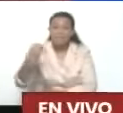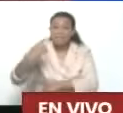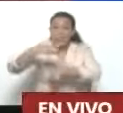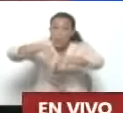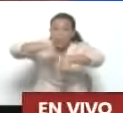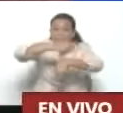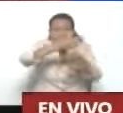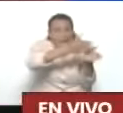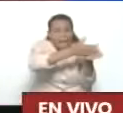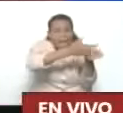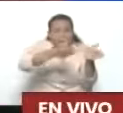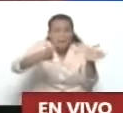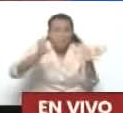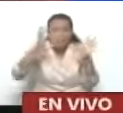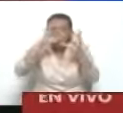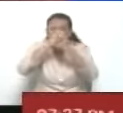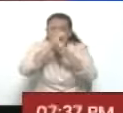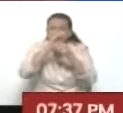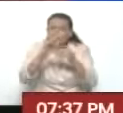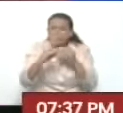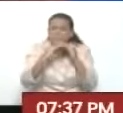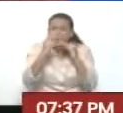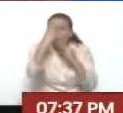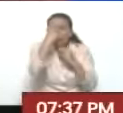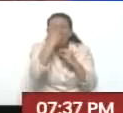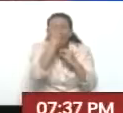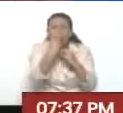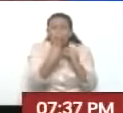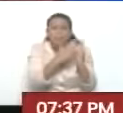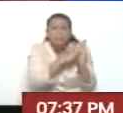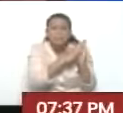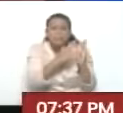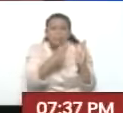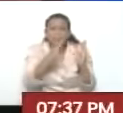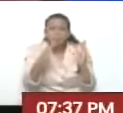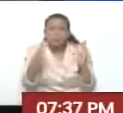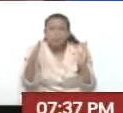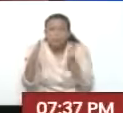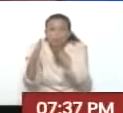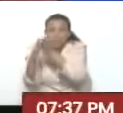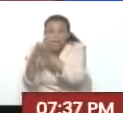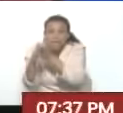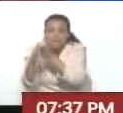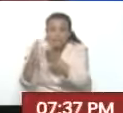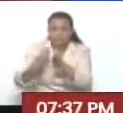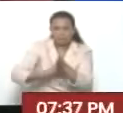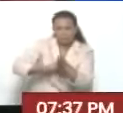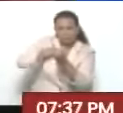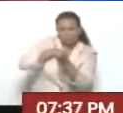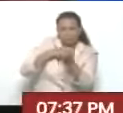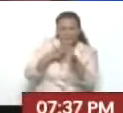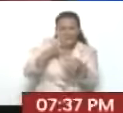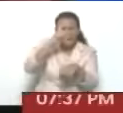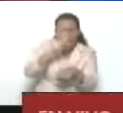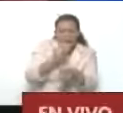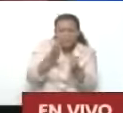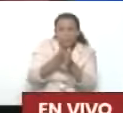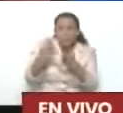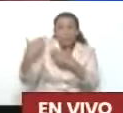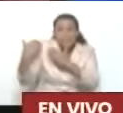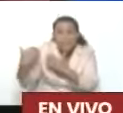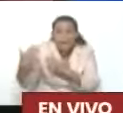oscuro y de adormecimiento. Y después vinieron periodos extraños de